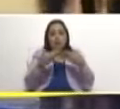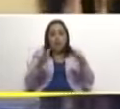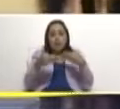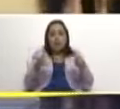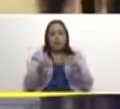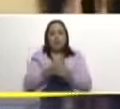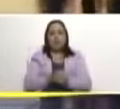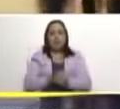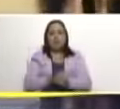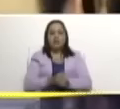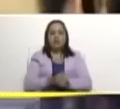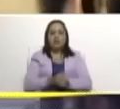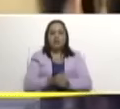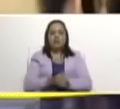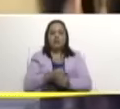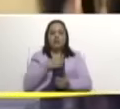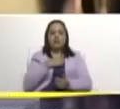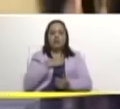Panamá.